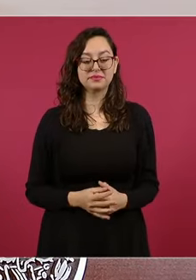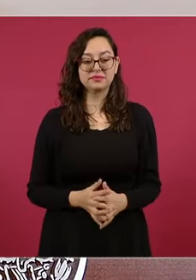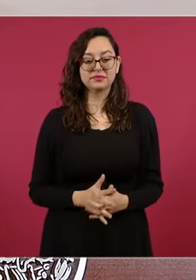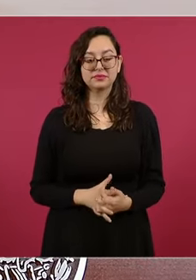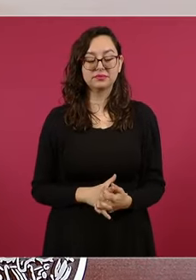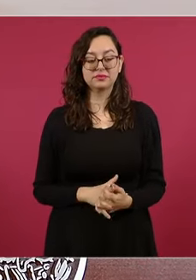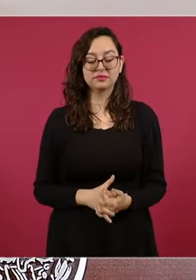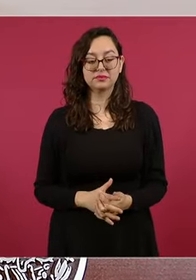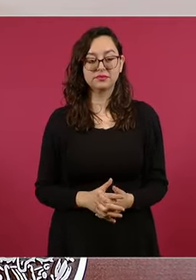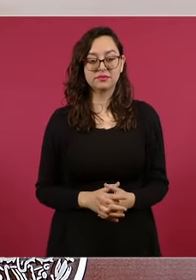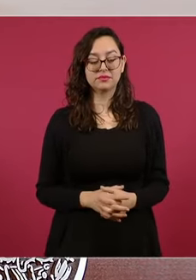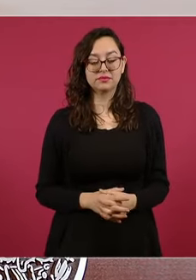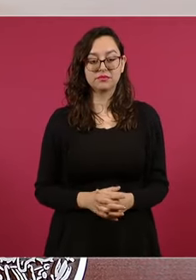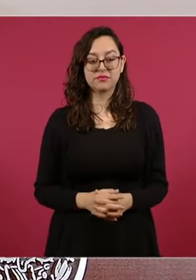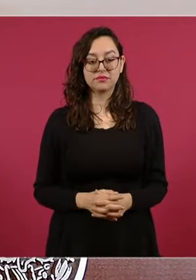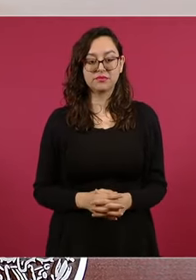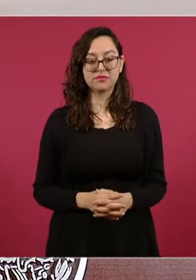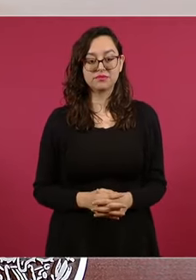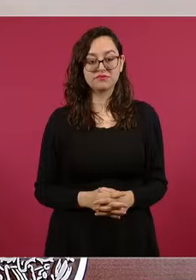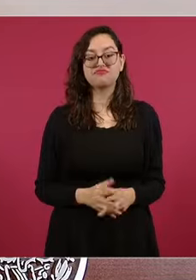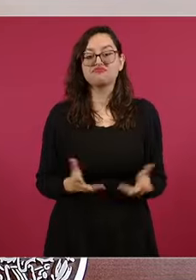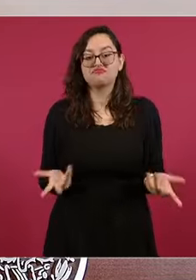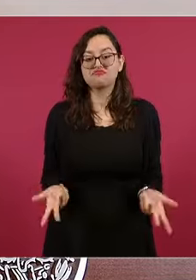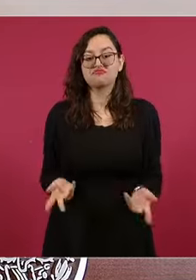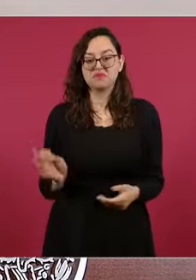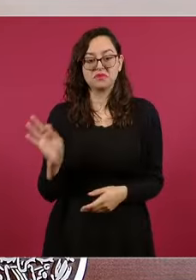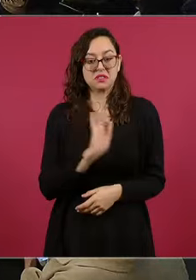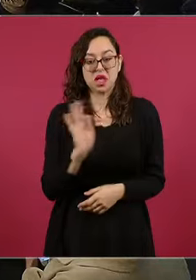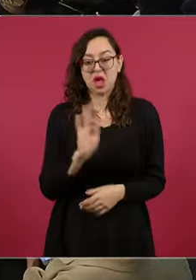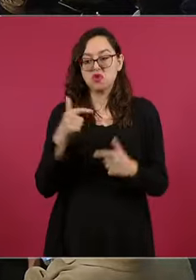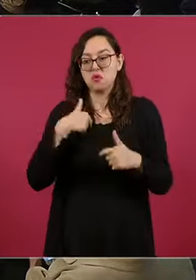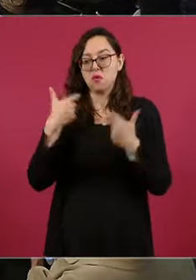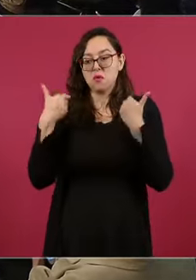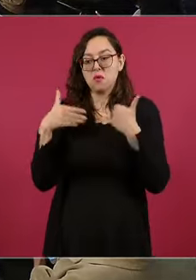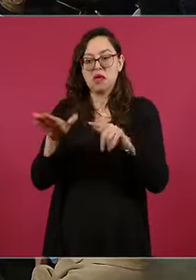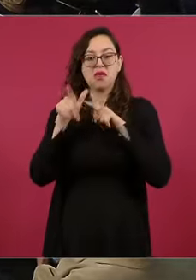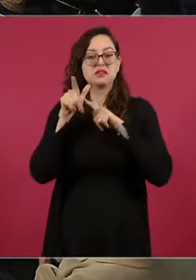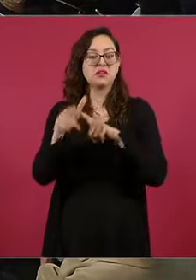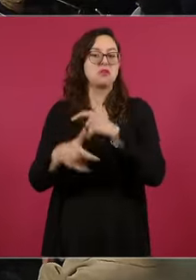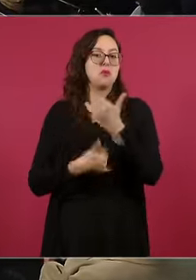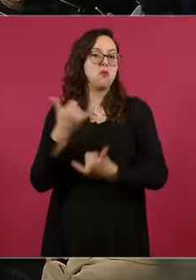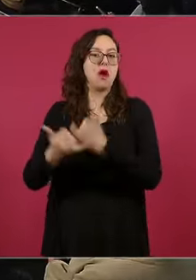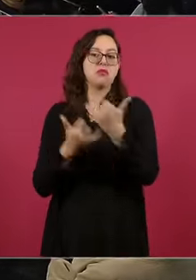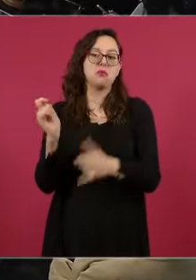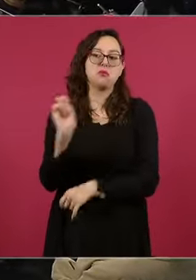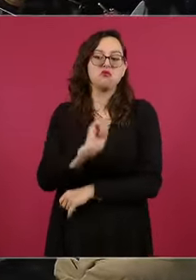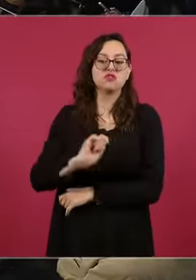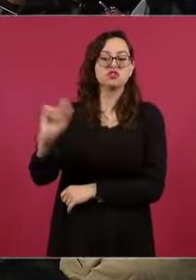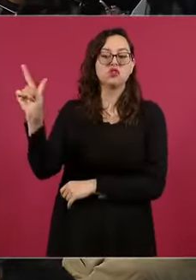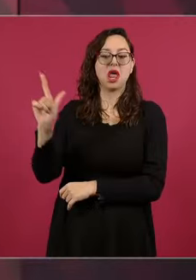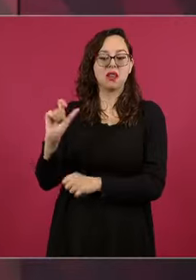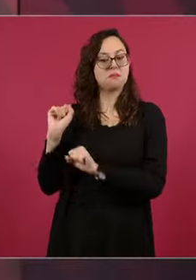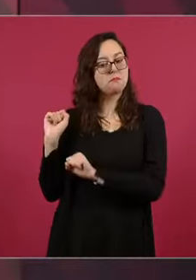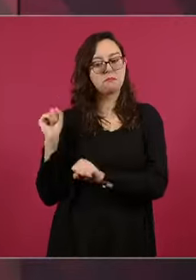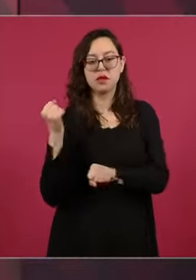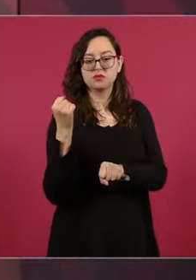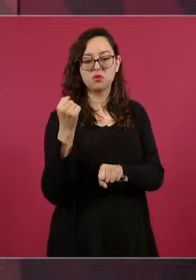Entonces seguramente iba yo a terminar jugando béisbol. Una vez me encontré hace como 10 años